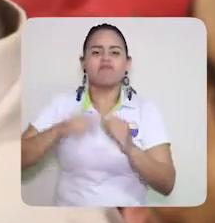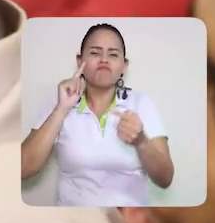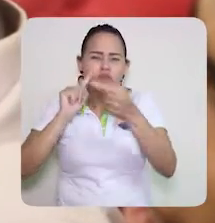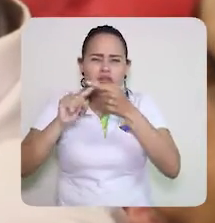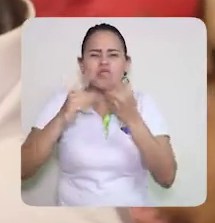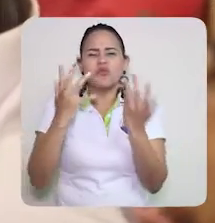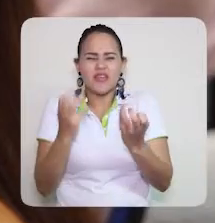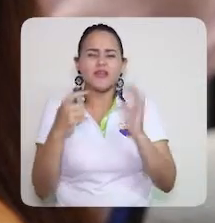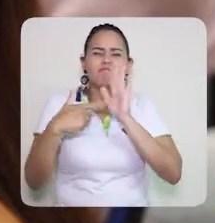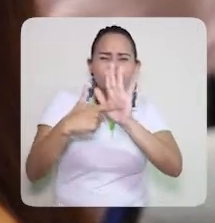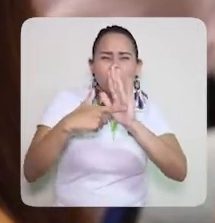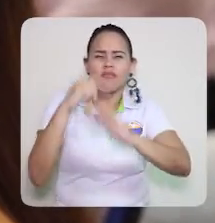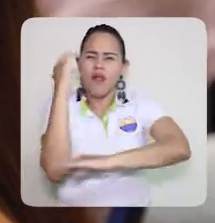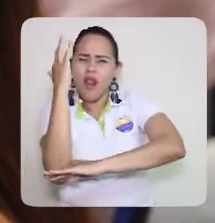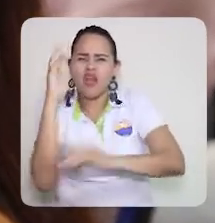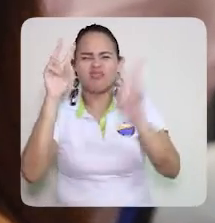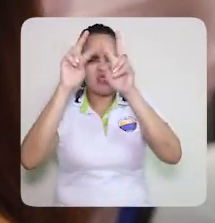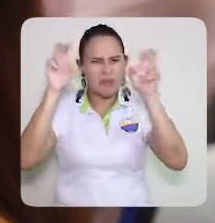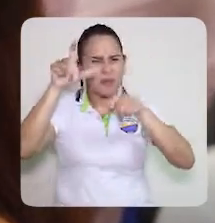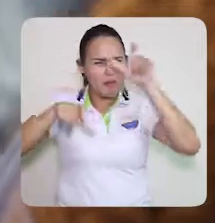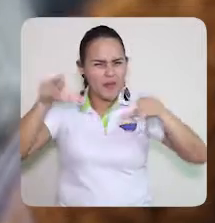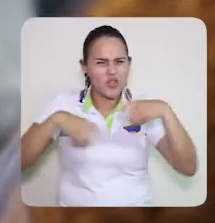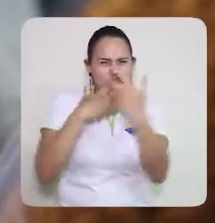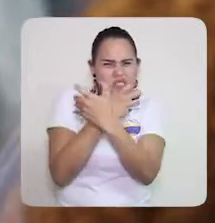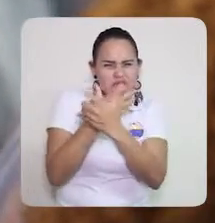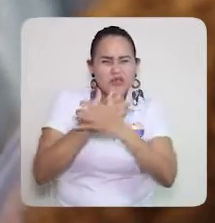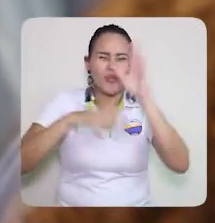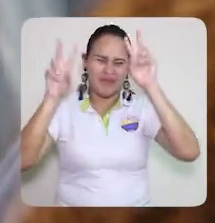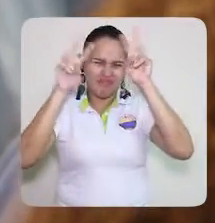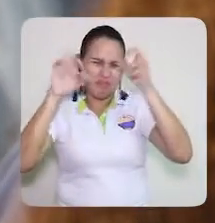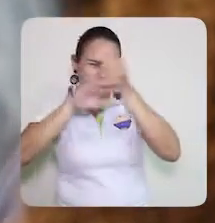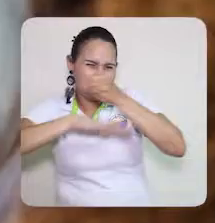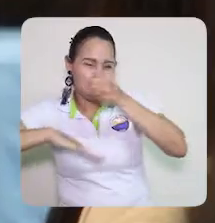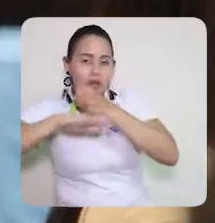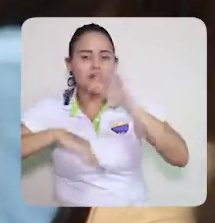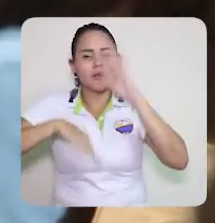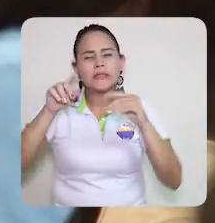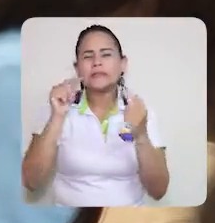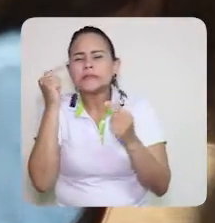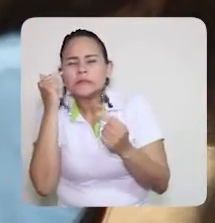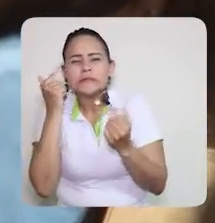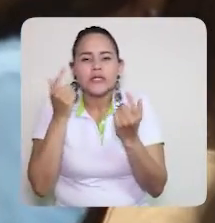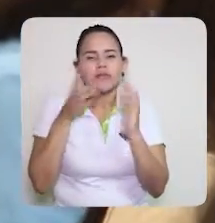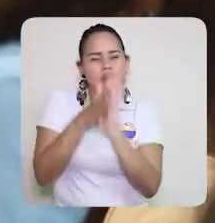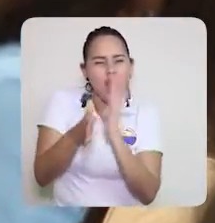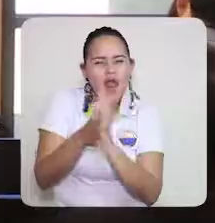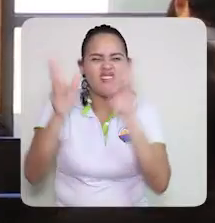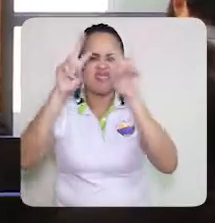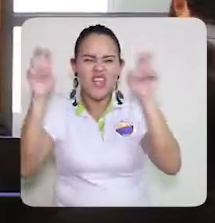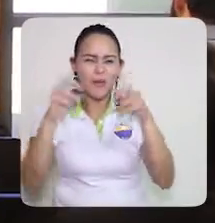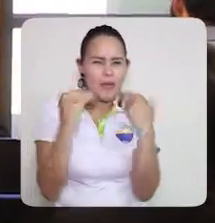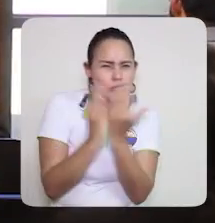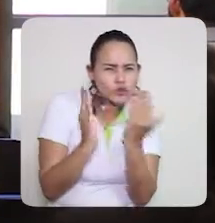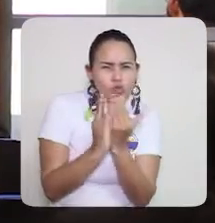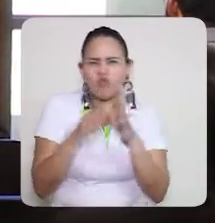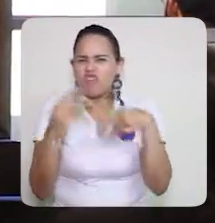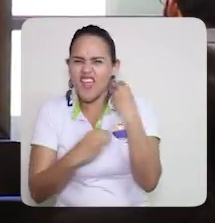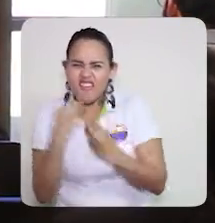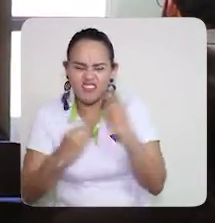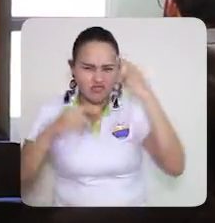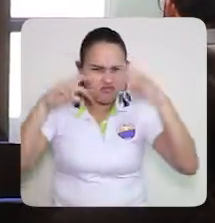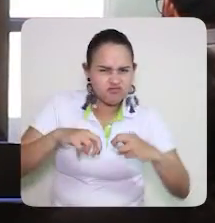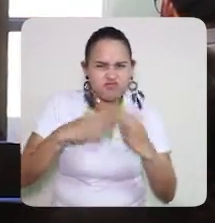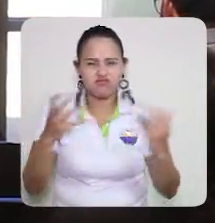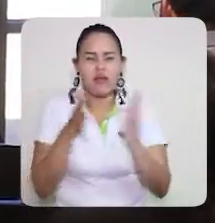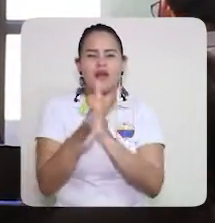talento humano del Caribe e ilustrar a los científicos involucrados en ciencias básicas la potencial aplicación de sus estudios en la ciencia